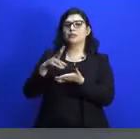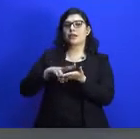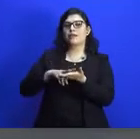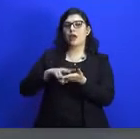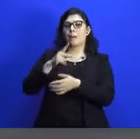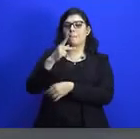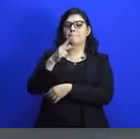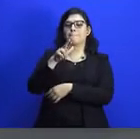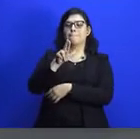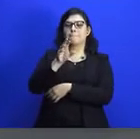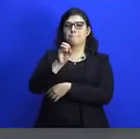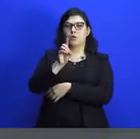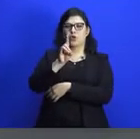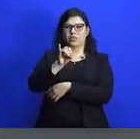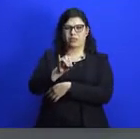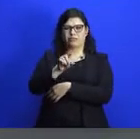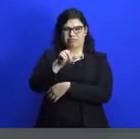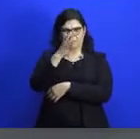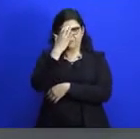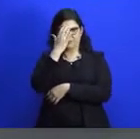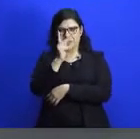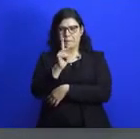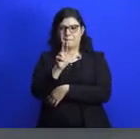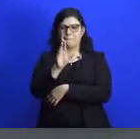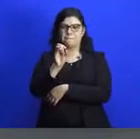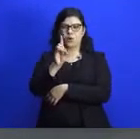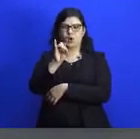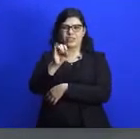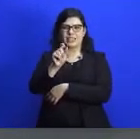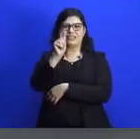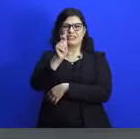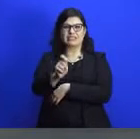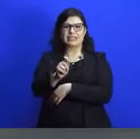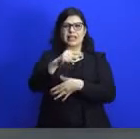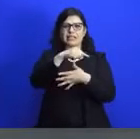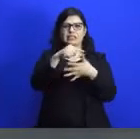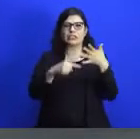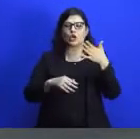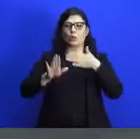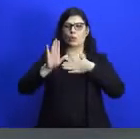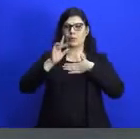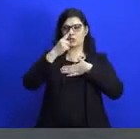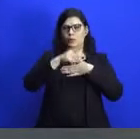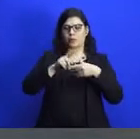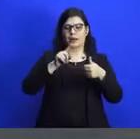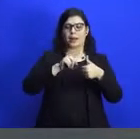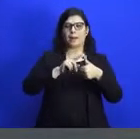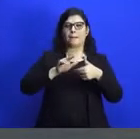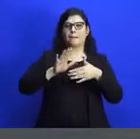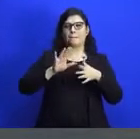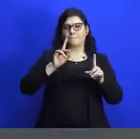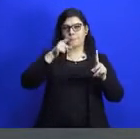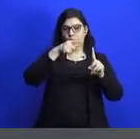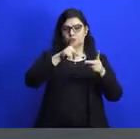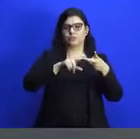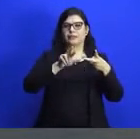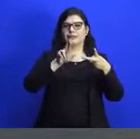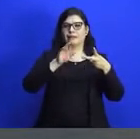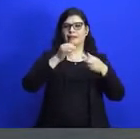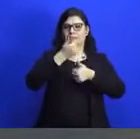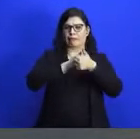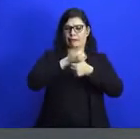PRODI. ¿Y qué es PRODI? Son 5 promesas hechas para nuestra gente. Propósito, reto,